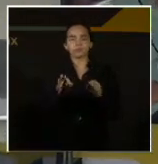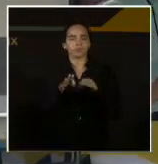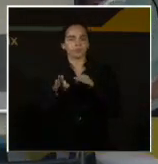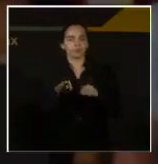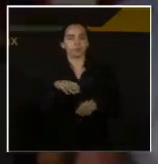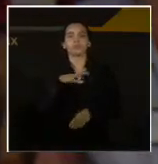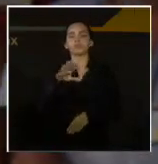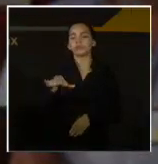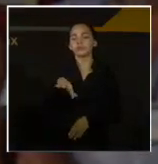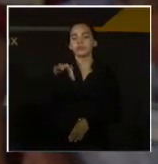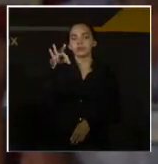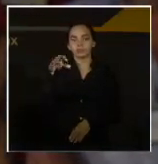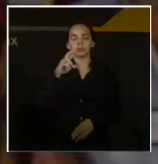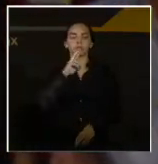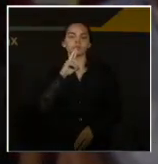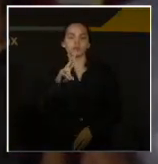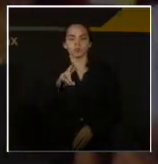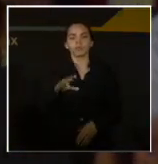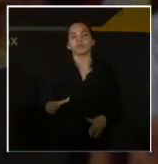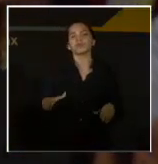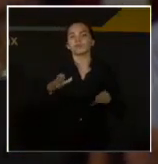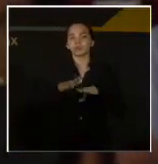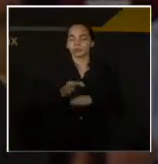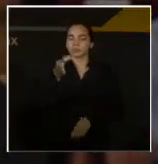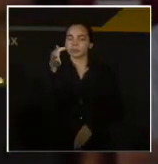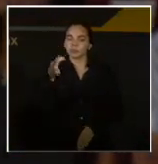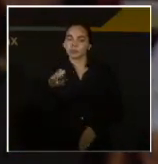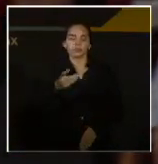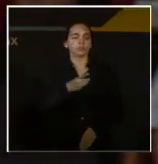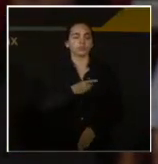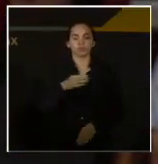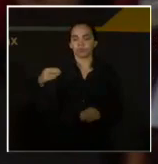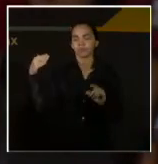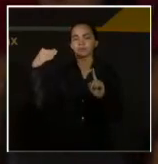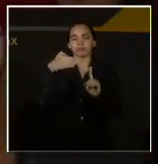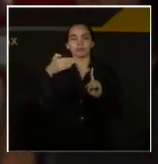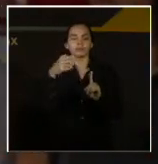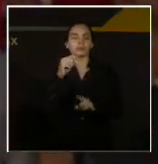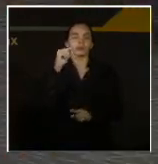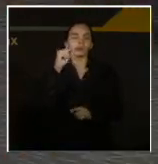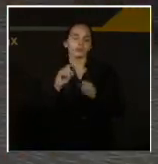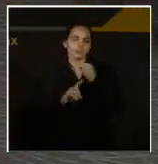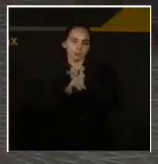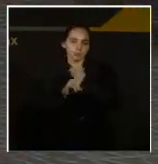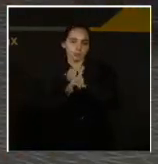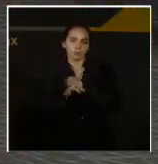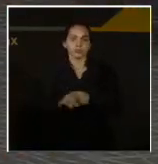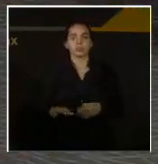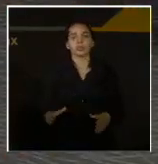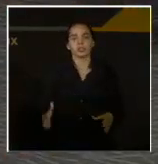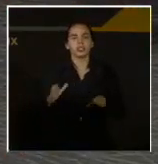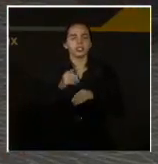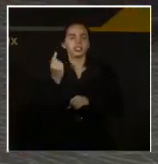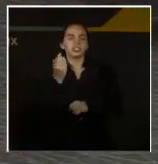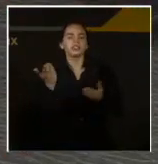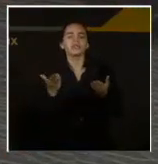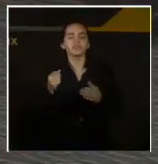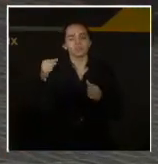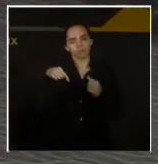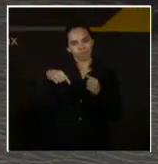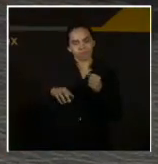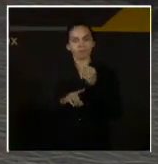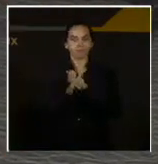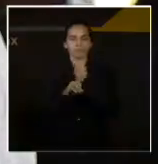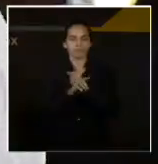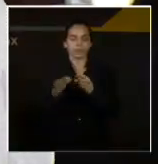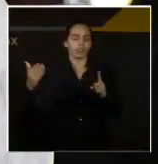buscar soluciones integrales y holísticas y no solo atacar el pequeño problema, sino las causas del problema. Porque